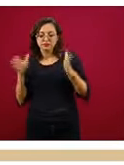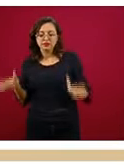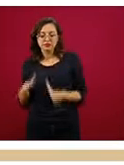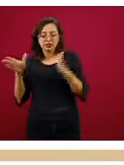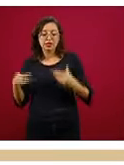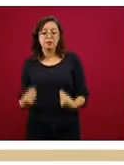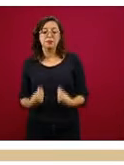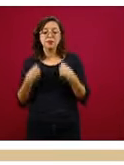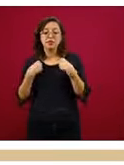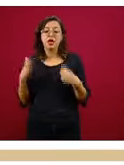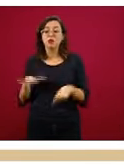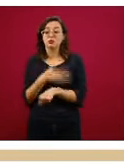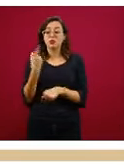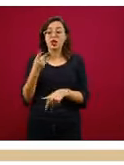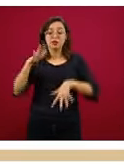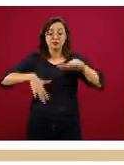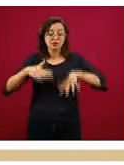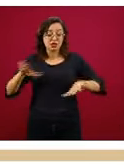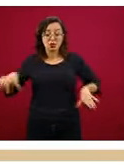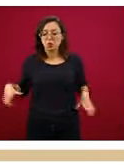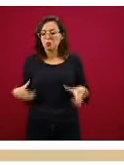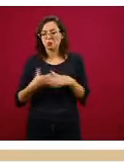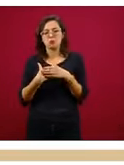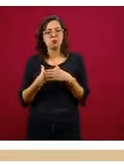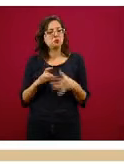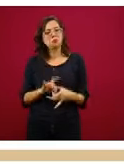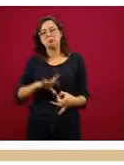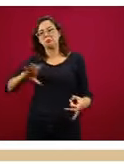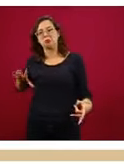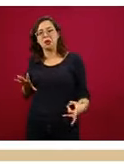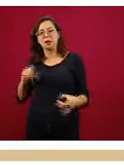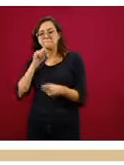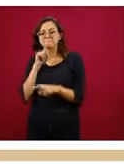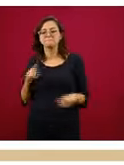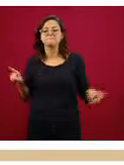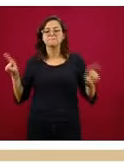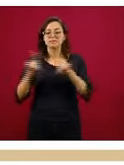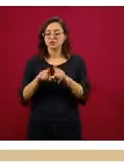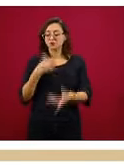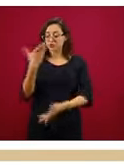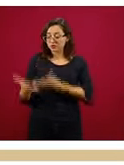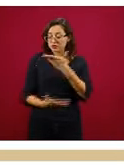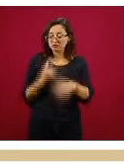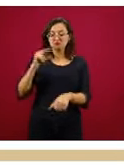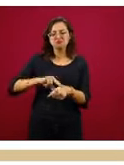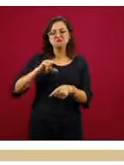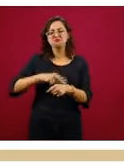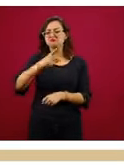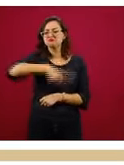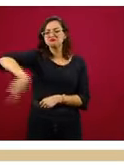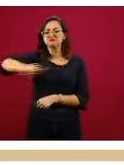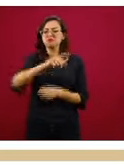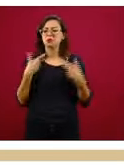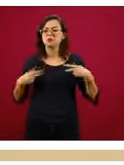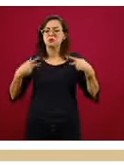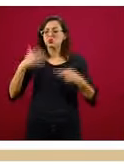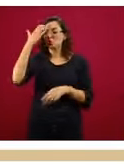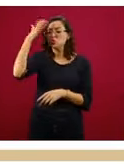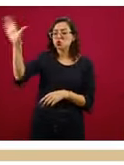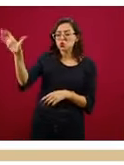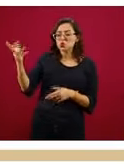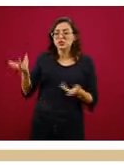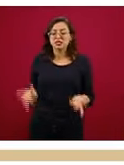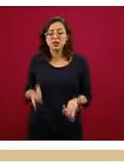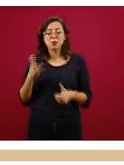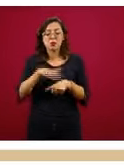nivel muy desvinculado de la comunidad y también desvinculado a veces con las redes integradas de servicio. En el modelo que hemos propuesto de un